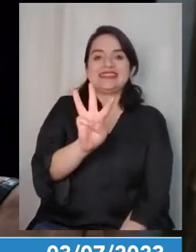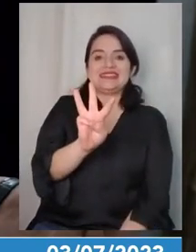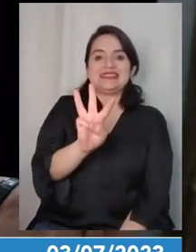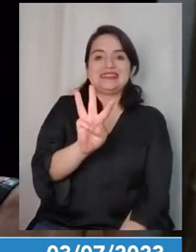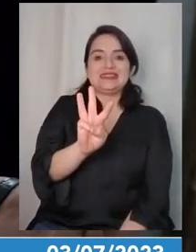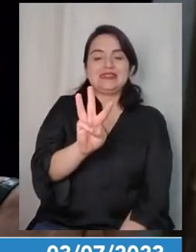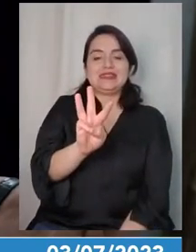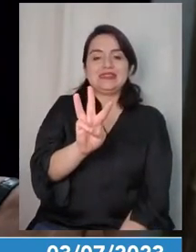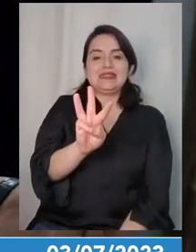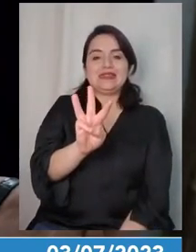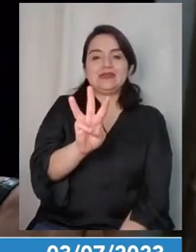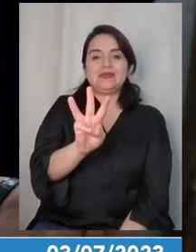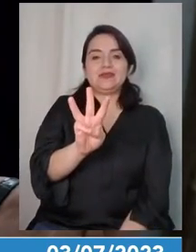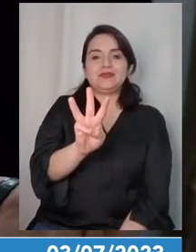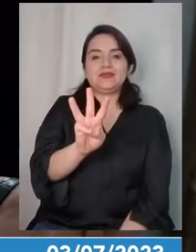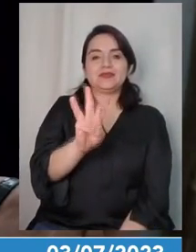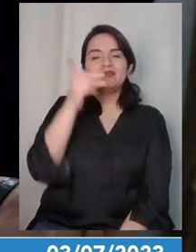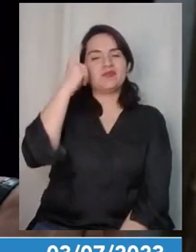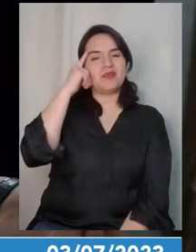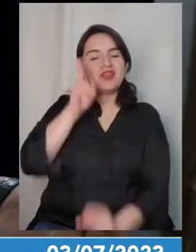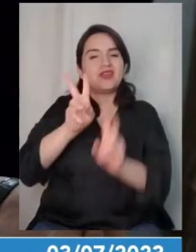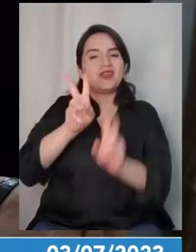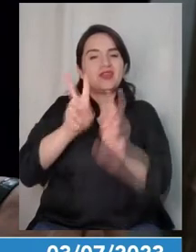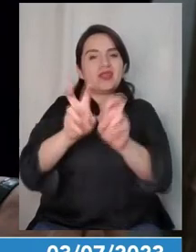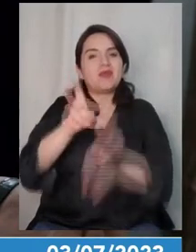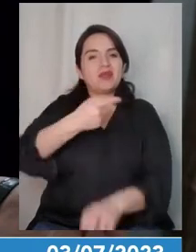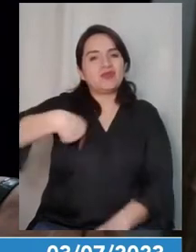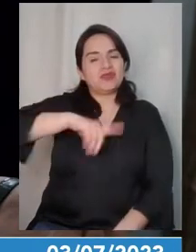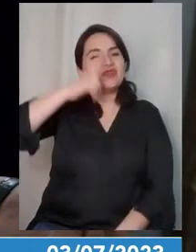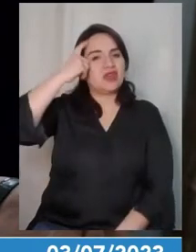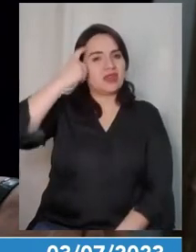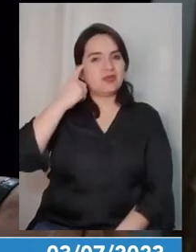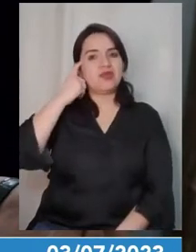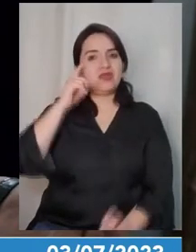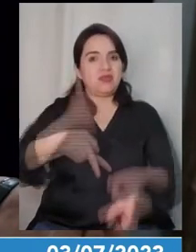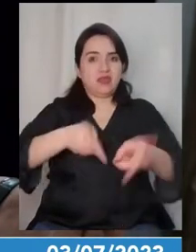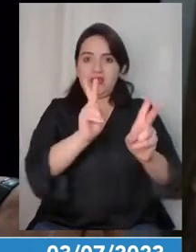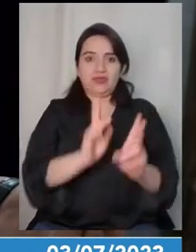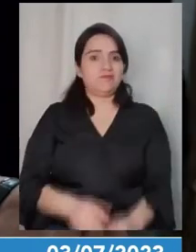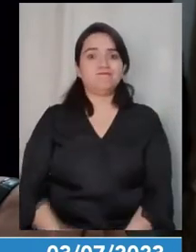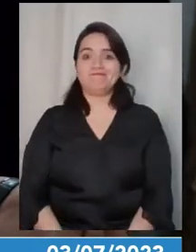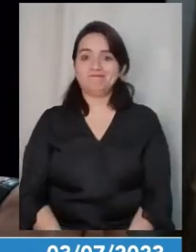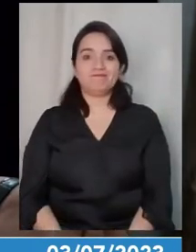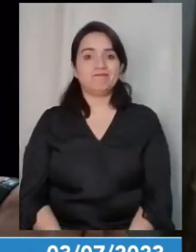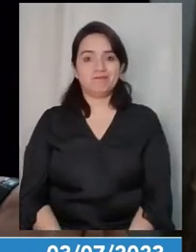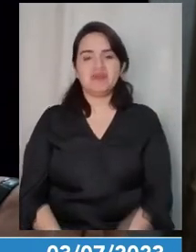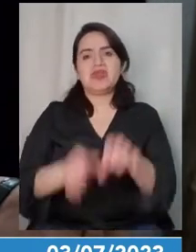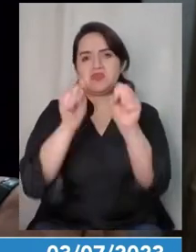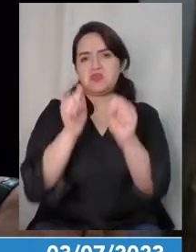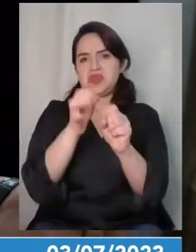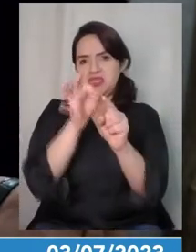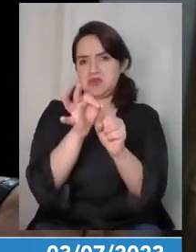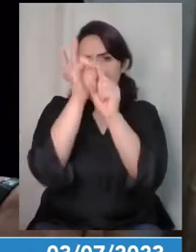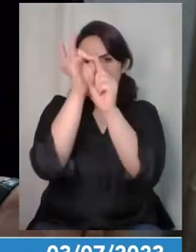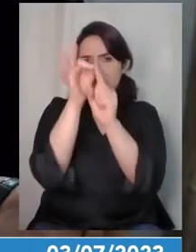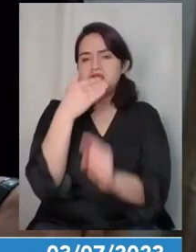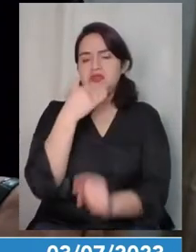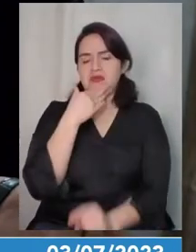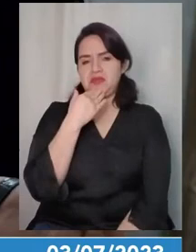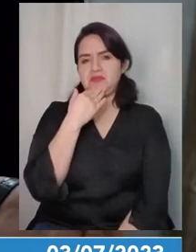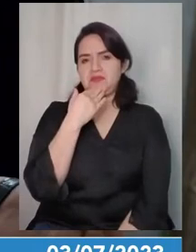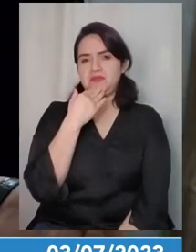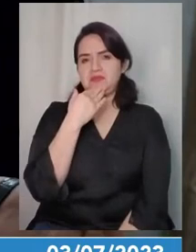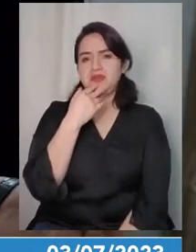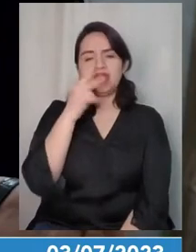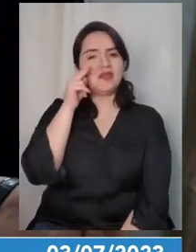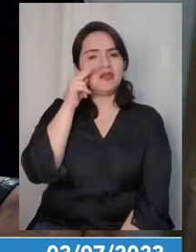que nosotros consideramos que un derecho, ¿ya? Más allá de que podría ser un principio, y ver la posibilidad de que lo